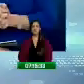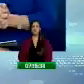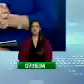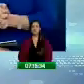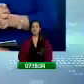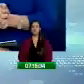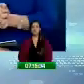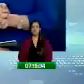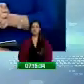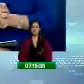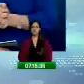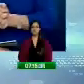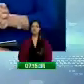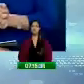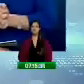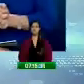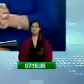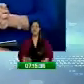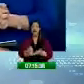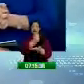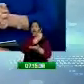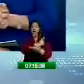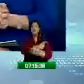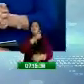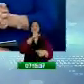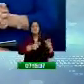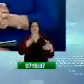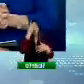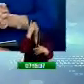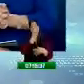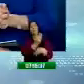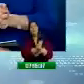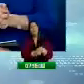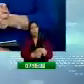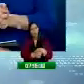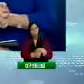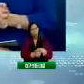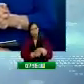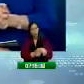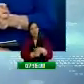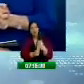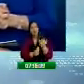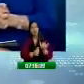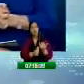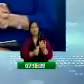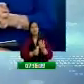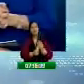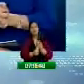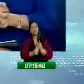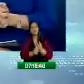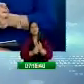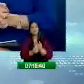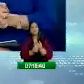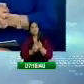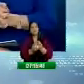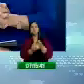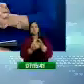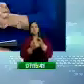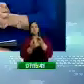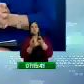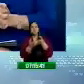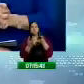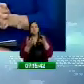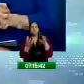En las últimas semanas hemos visto un cambio de lo que es la transmisión del virus. Primero tuvimos casos que